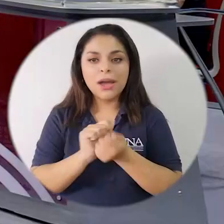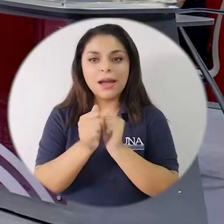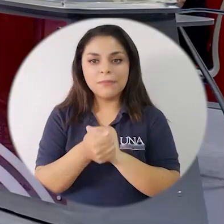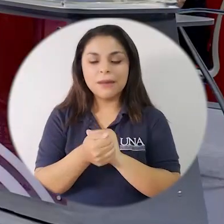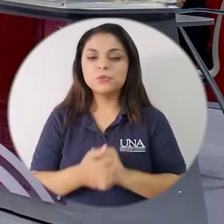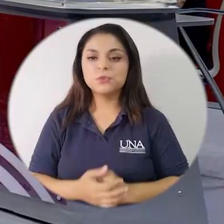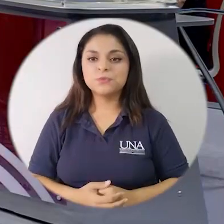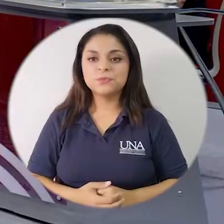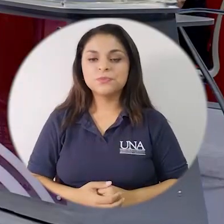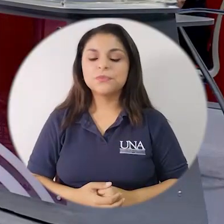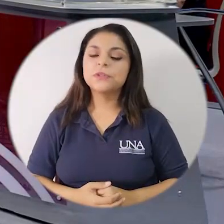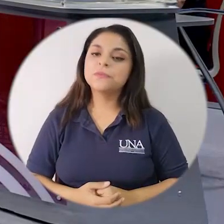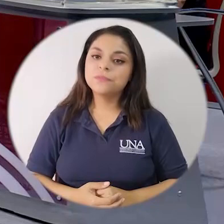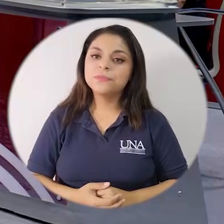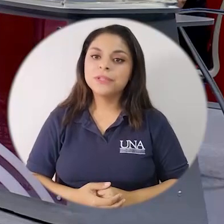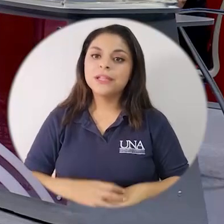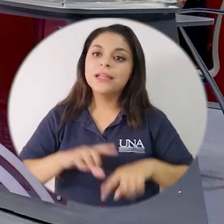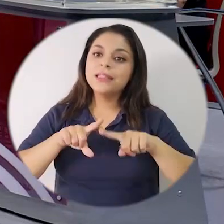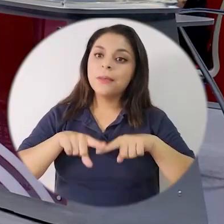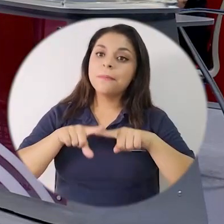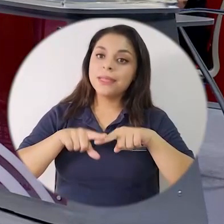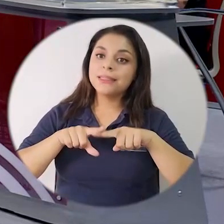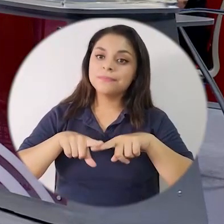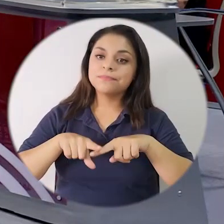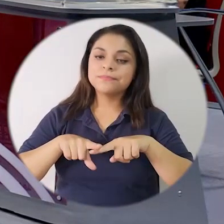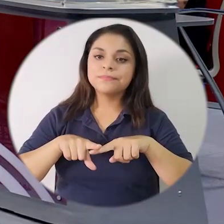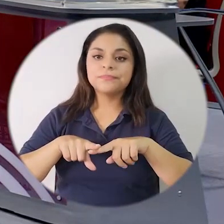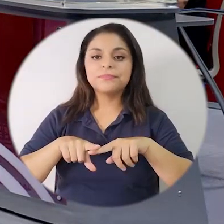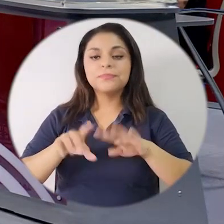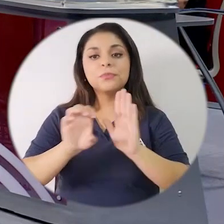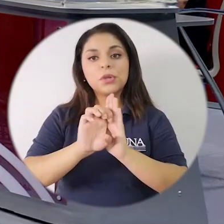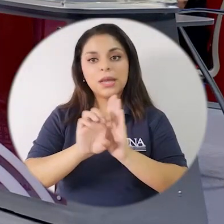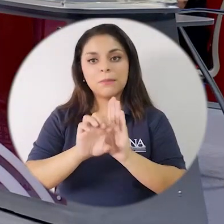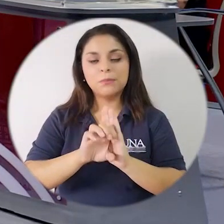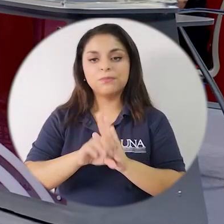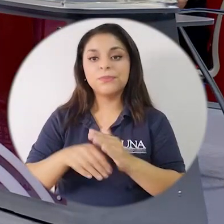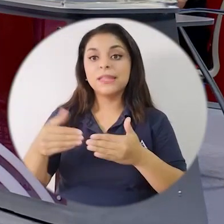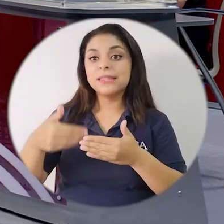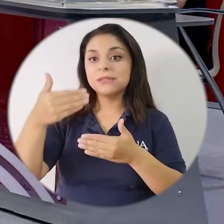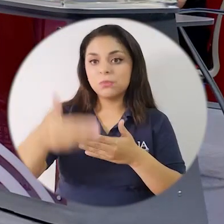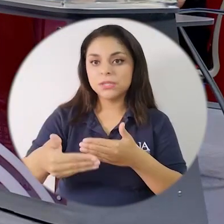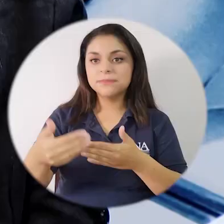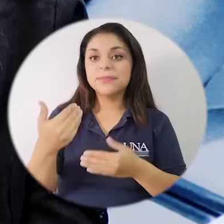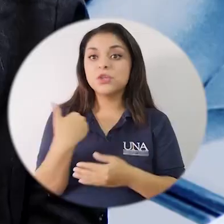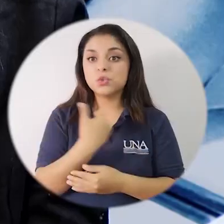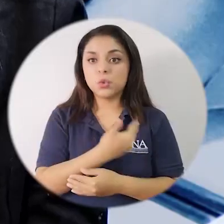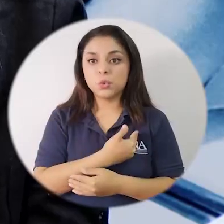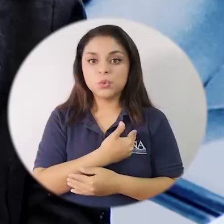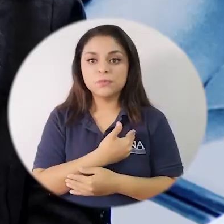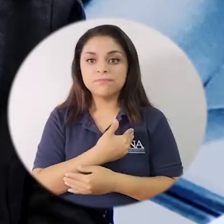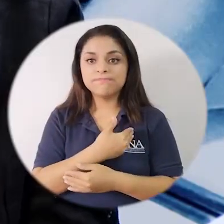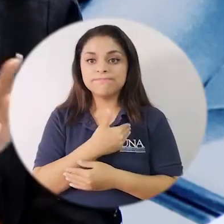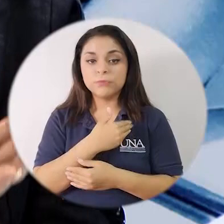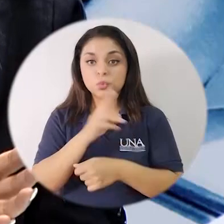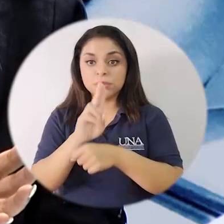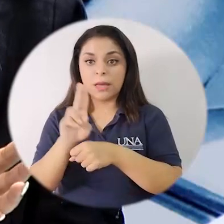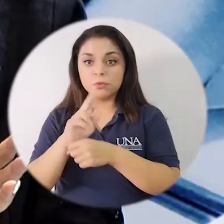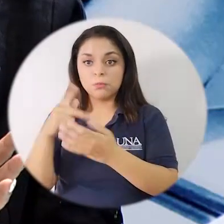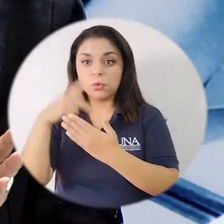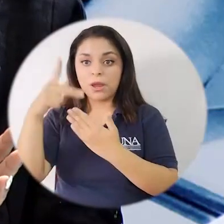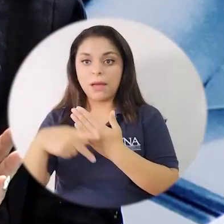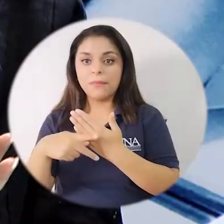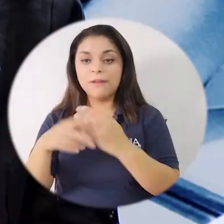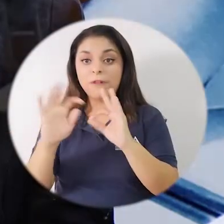Bueno, ¿cómo cambiamos eso? Va a depender mucho. Por ejemplo, después de que nosotros implementamos Familias